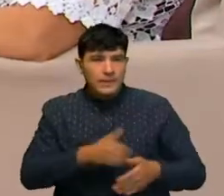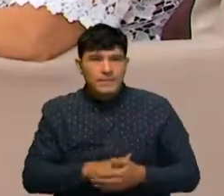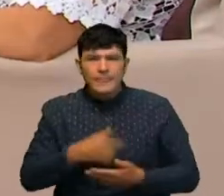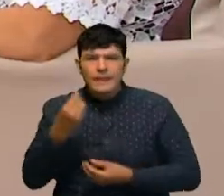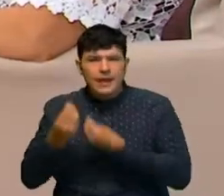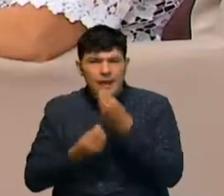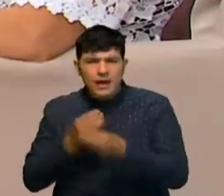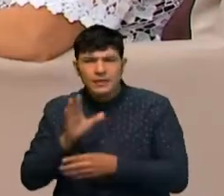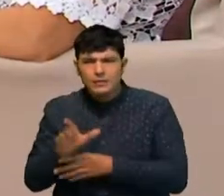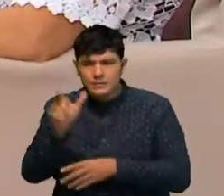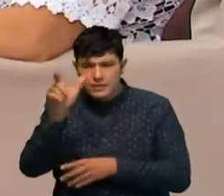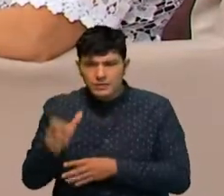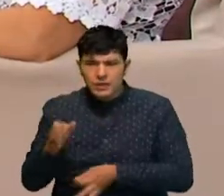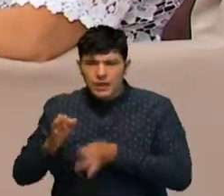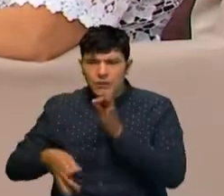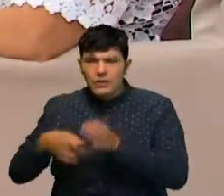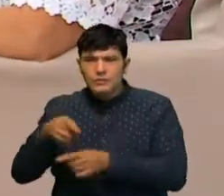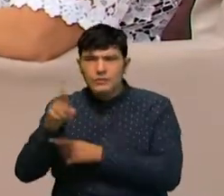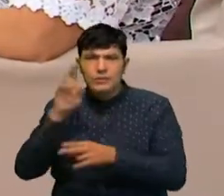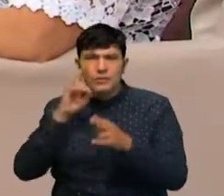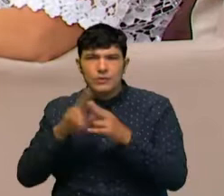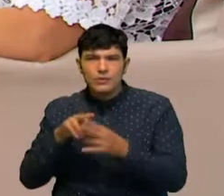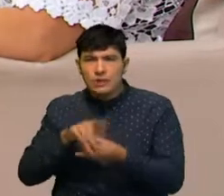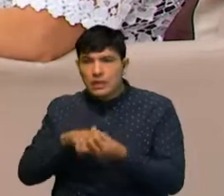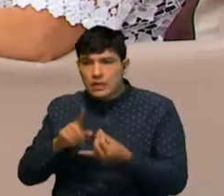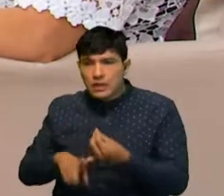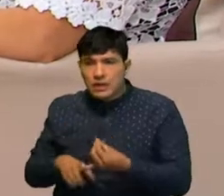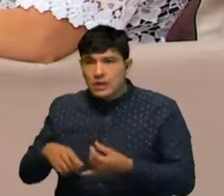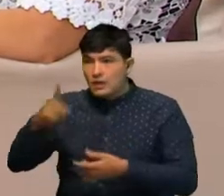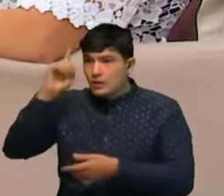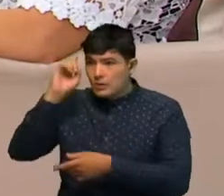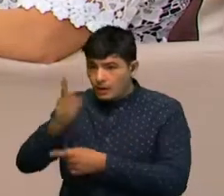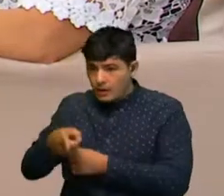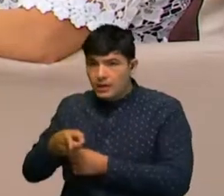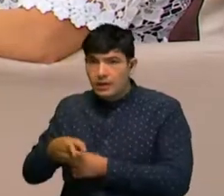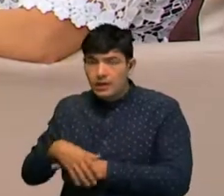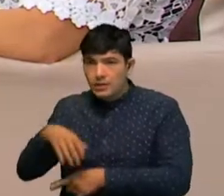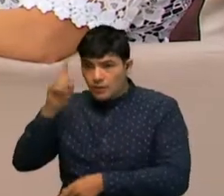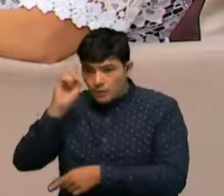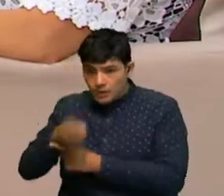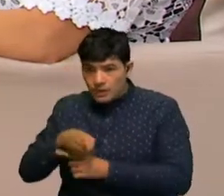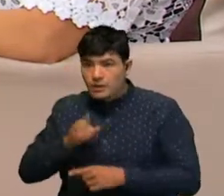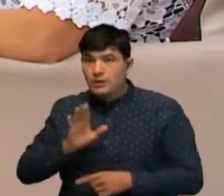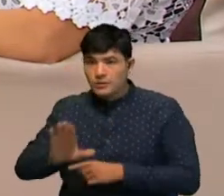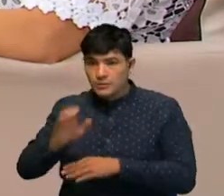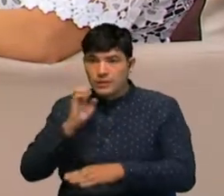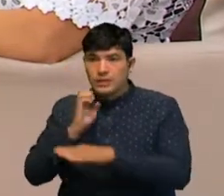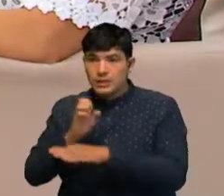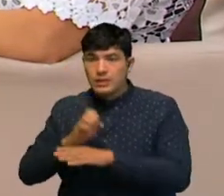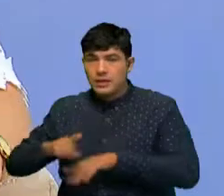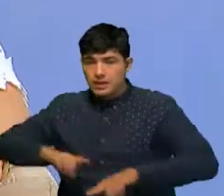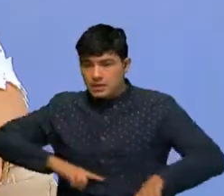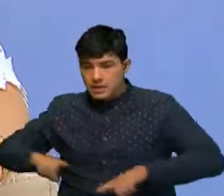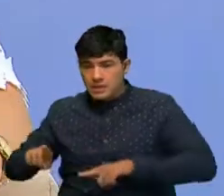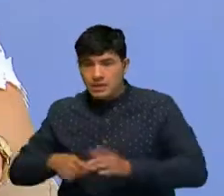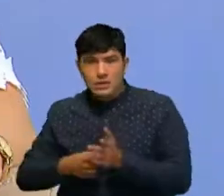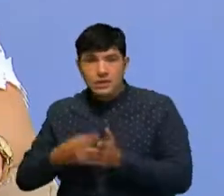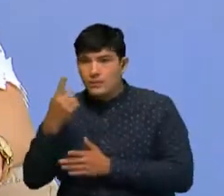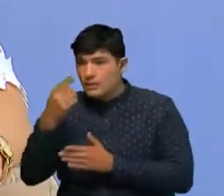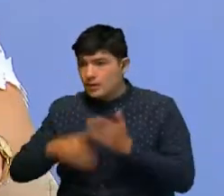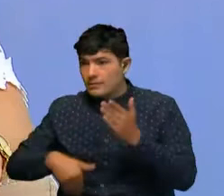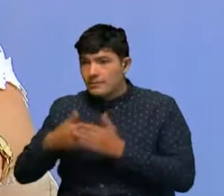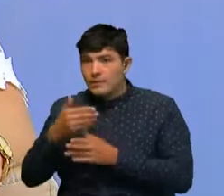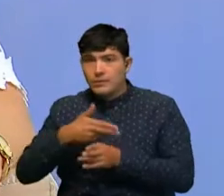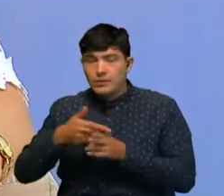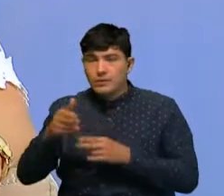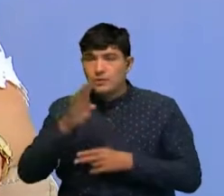juez constitucional, que es el que conoce en estos casos? Ordena a la entidad administradora que proceda de inmediato y dentro de las